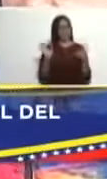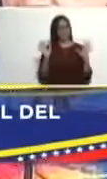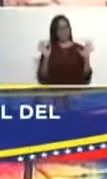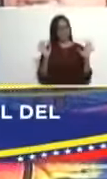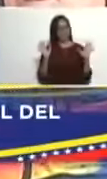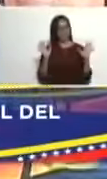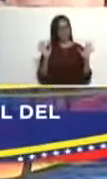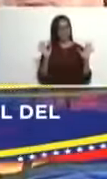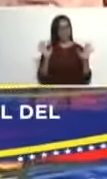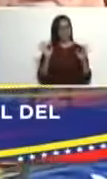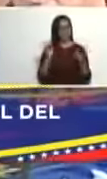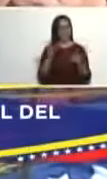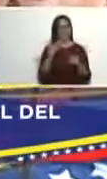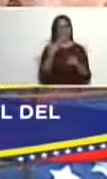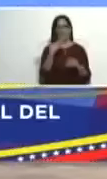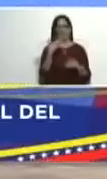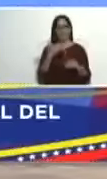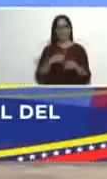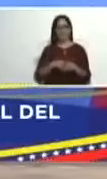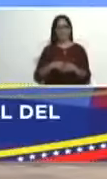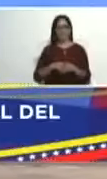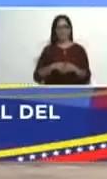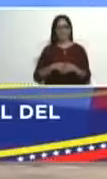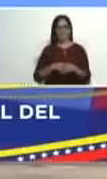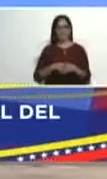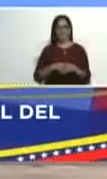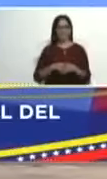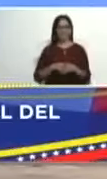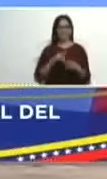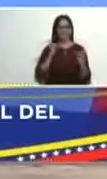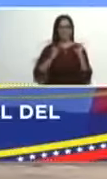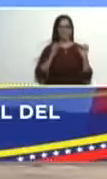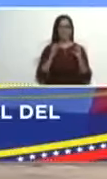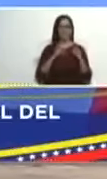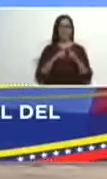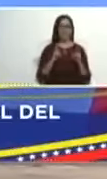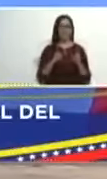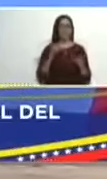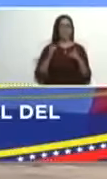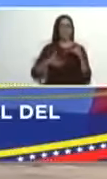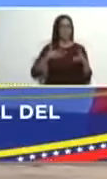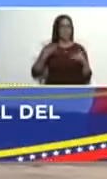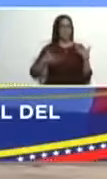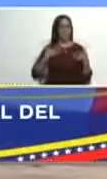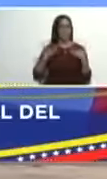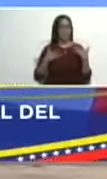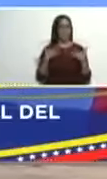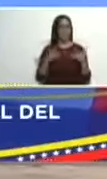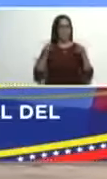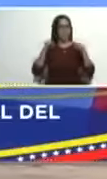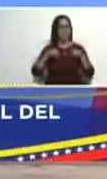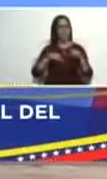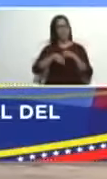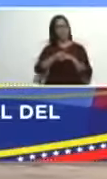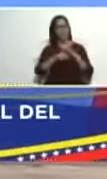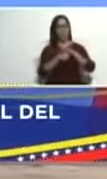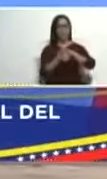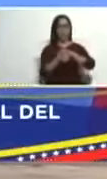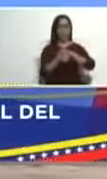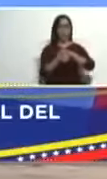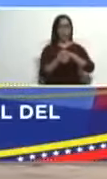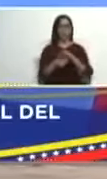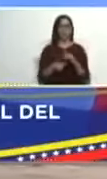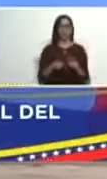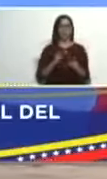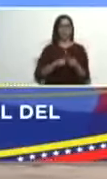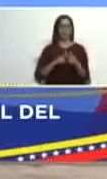con picante, algunos. Se emocionaba, pero disfrutábamos. O íbamos a Morrocoy. Entonces